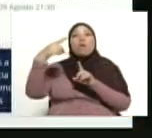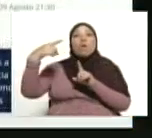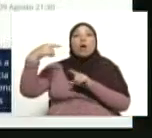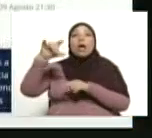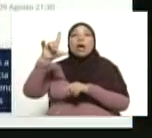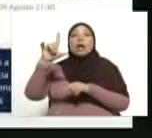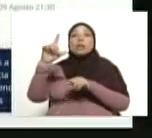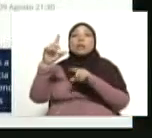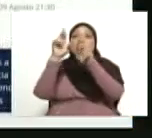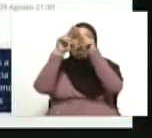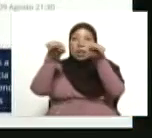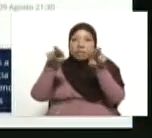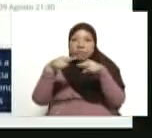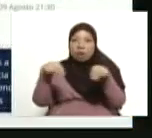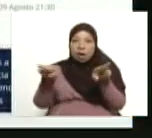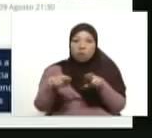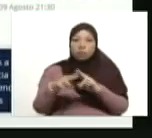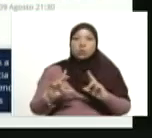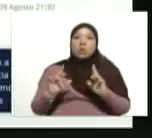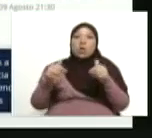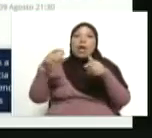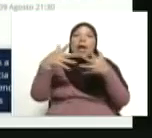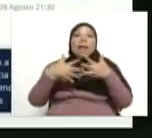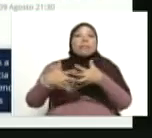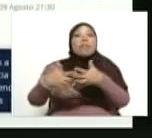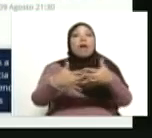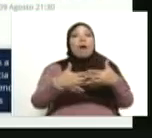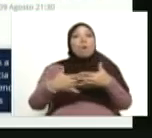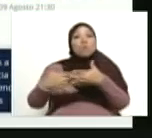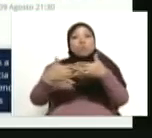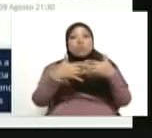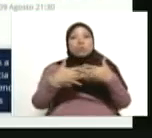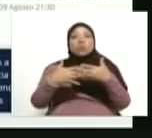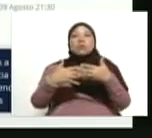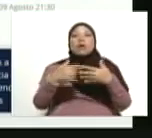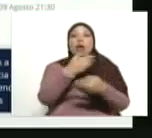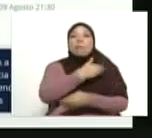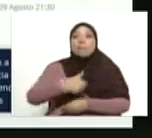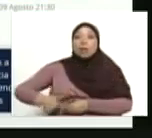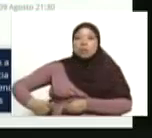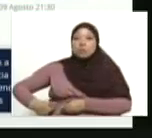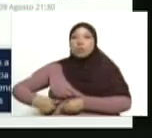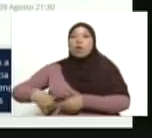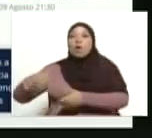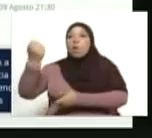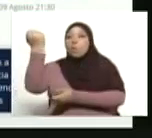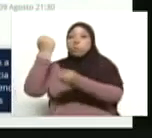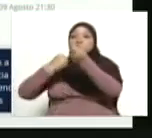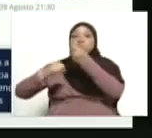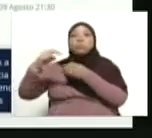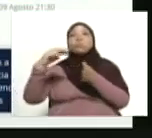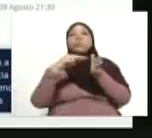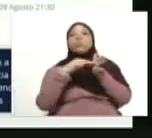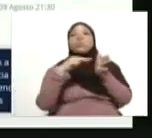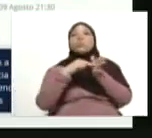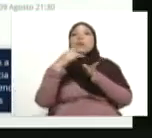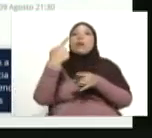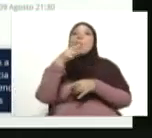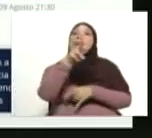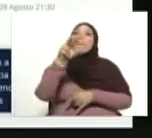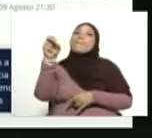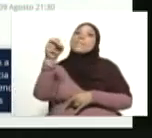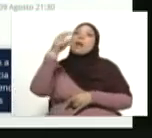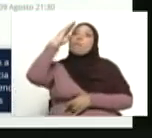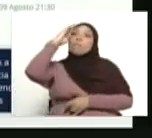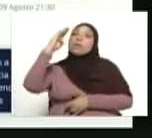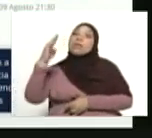inicio de Estados Unidos o de Occidente de armar al ISIS. Atentado terrorista en Siria dejó al menos 20